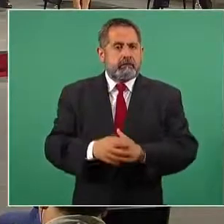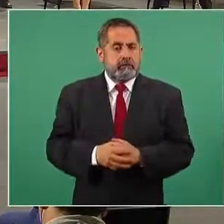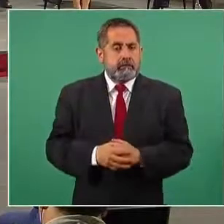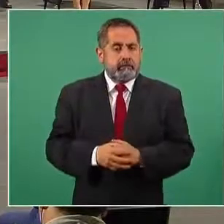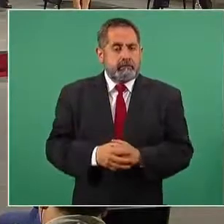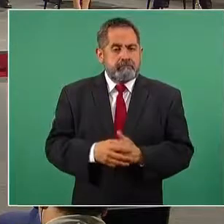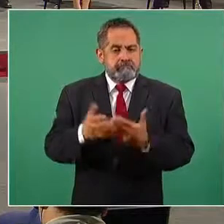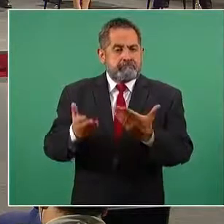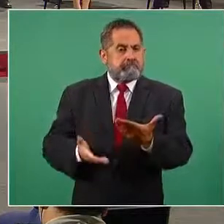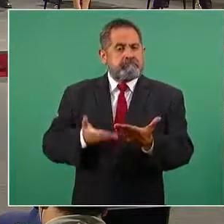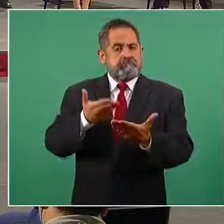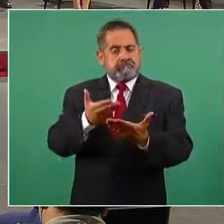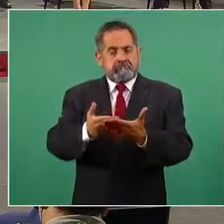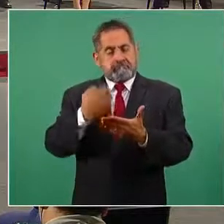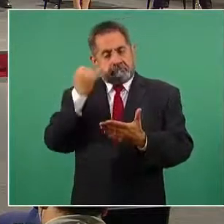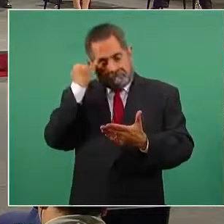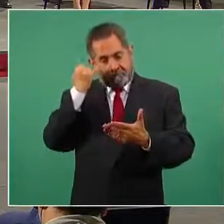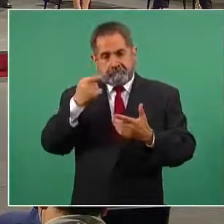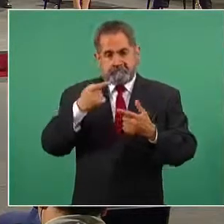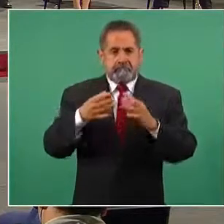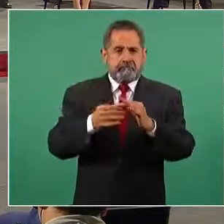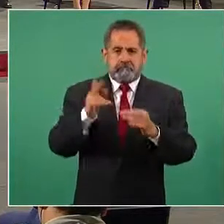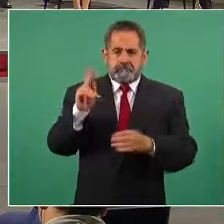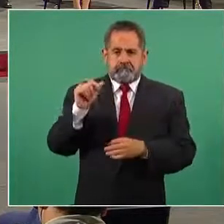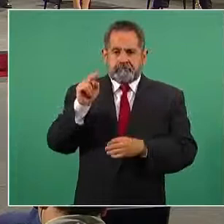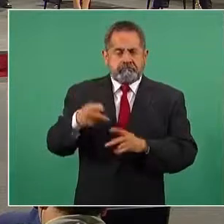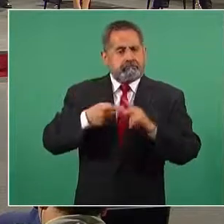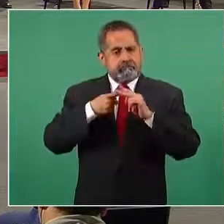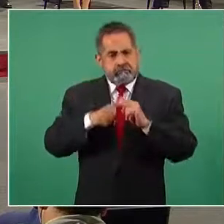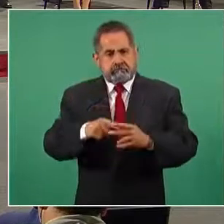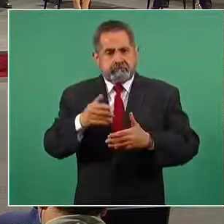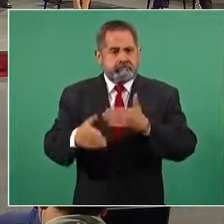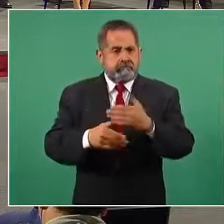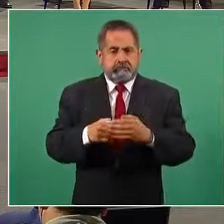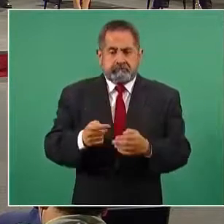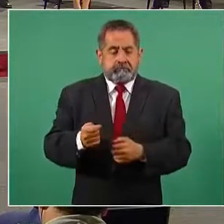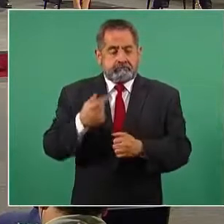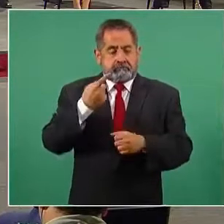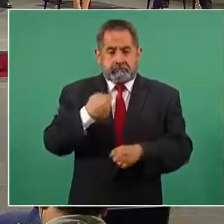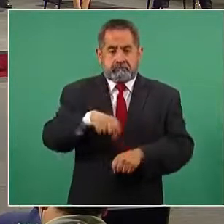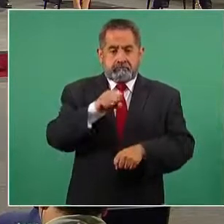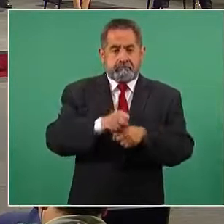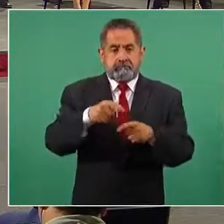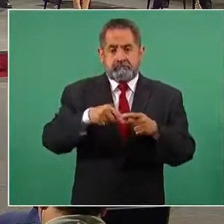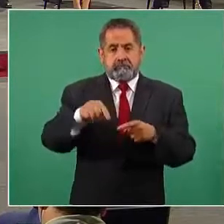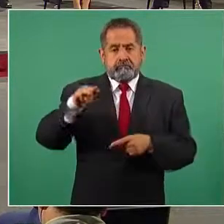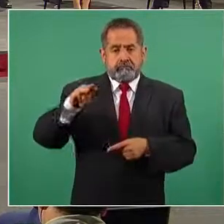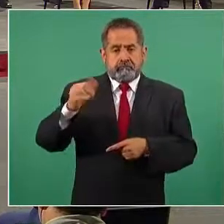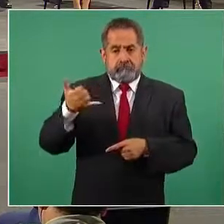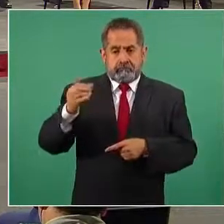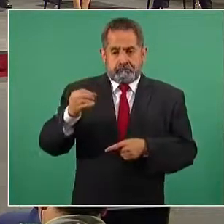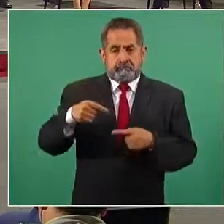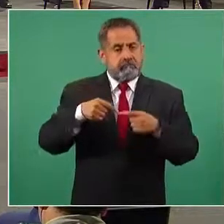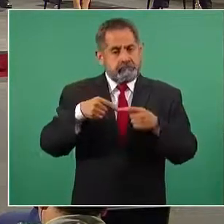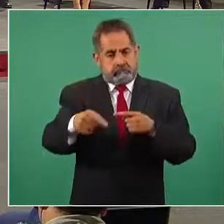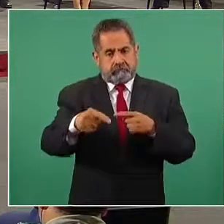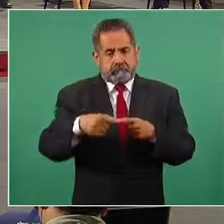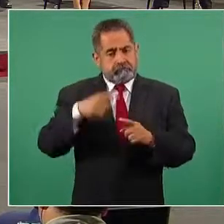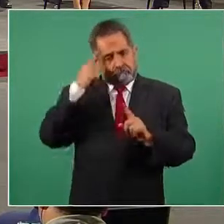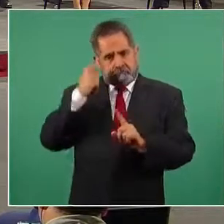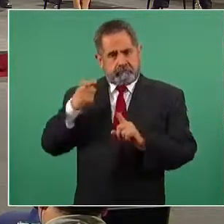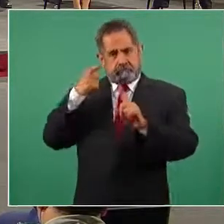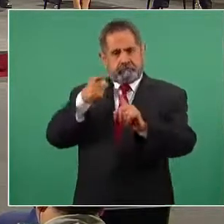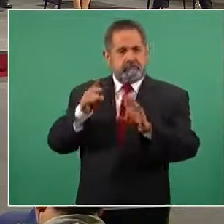La propuesta y el plan es iniciar en la primera semana de mayo, y la meta de vacunación que